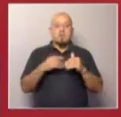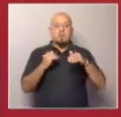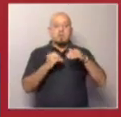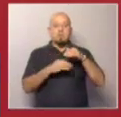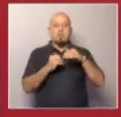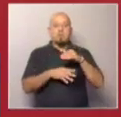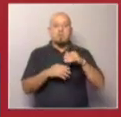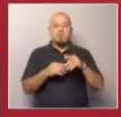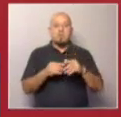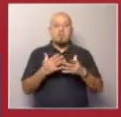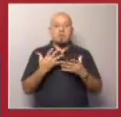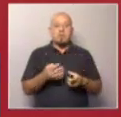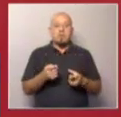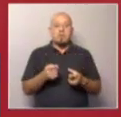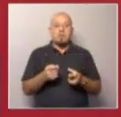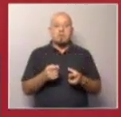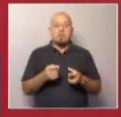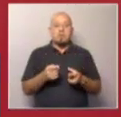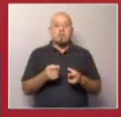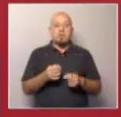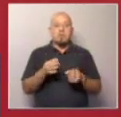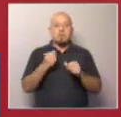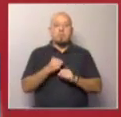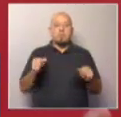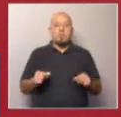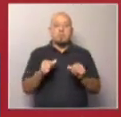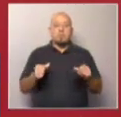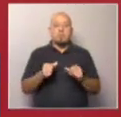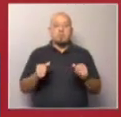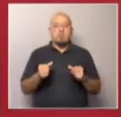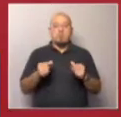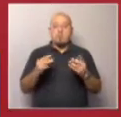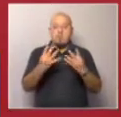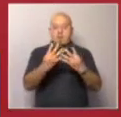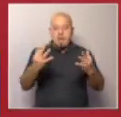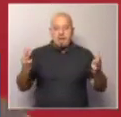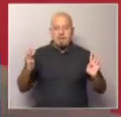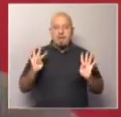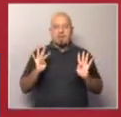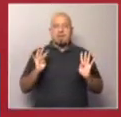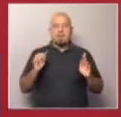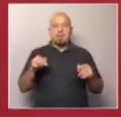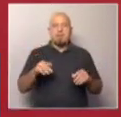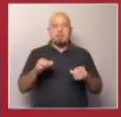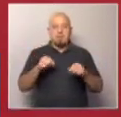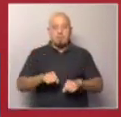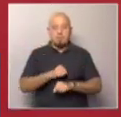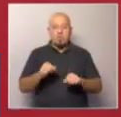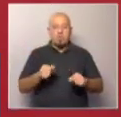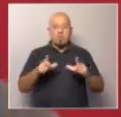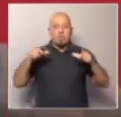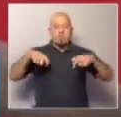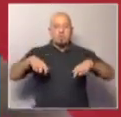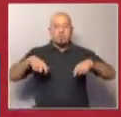bueno, queremos ver en qué se puede hacer para comprar alambre, para poder cerrar la cancha, como te digo, y